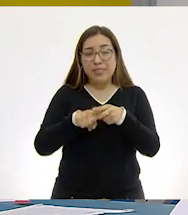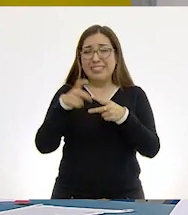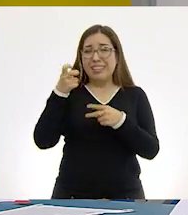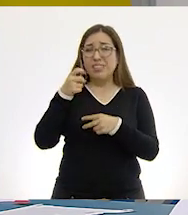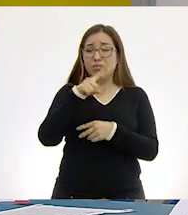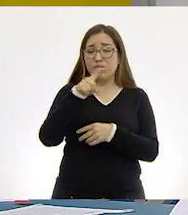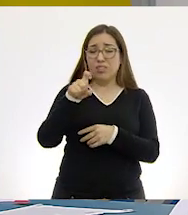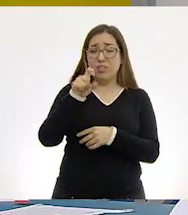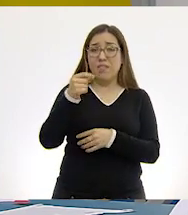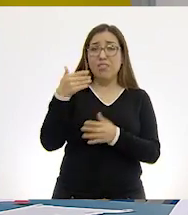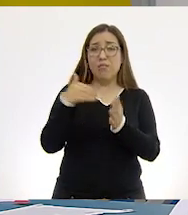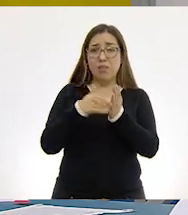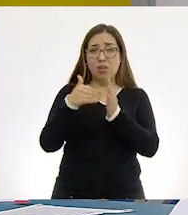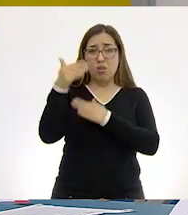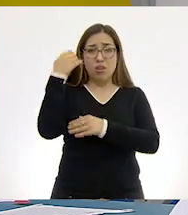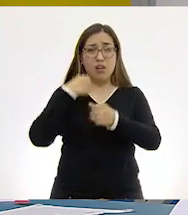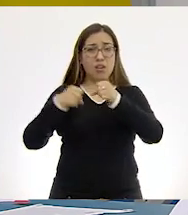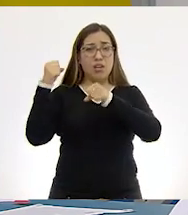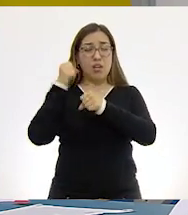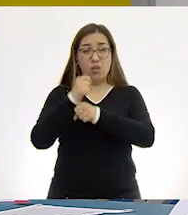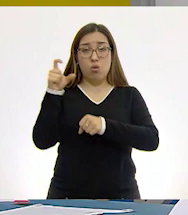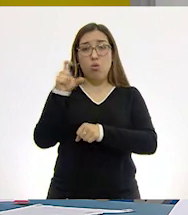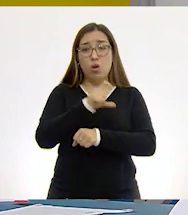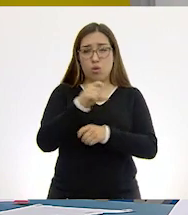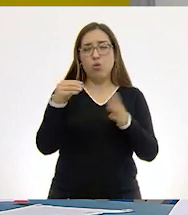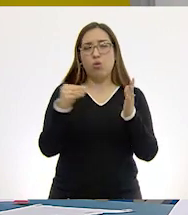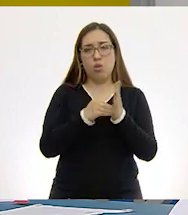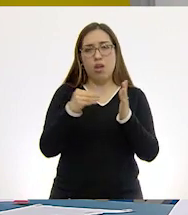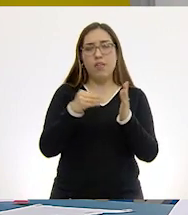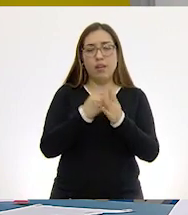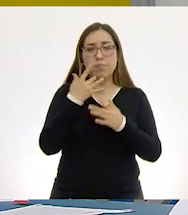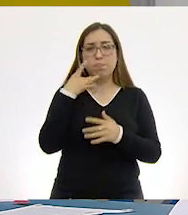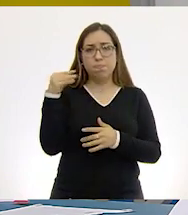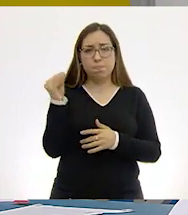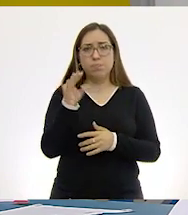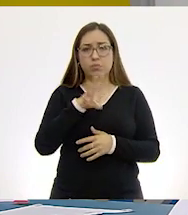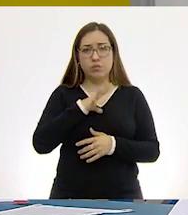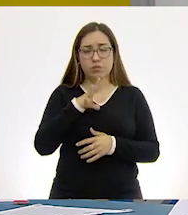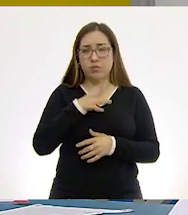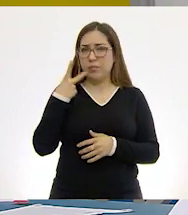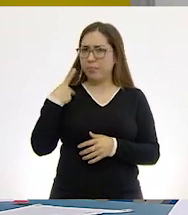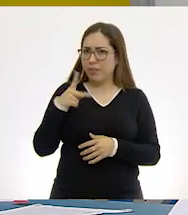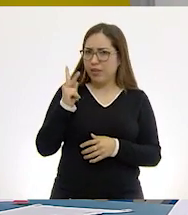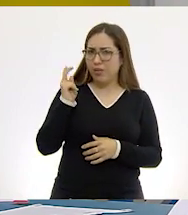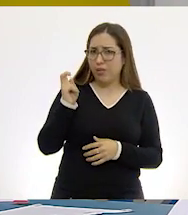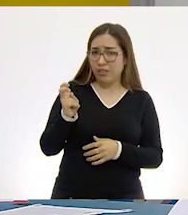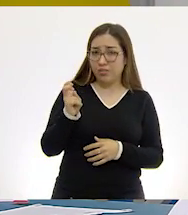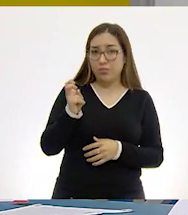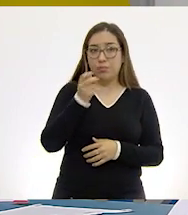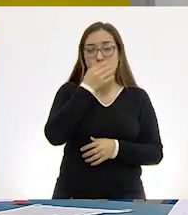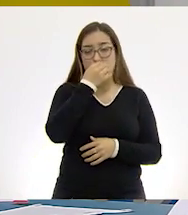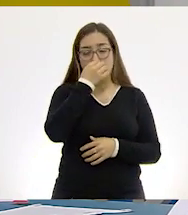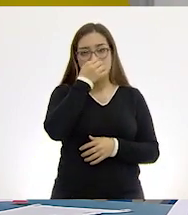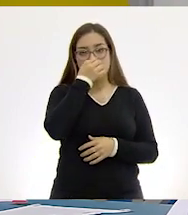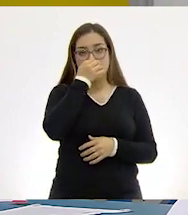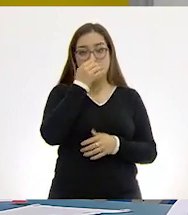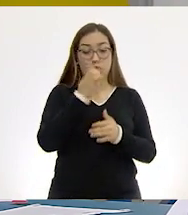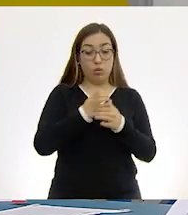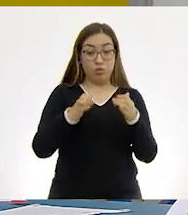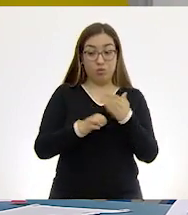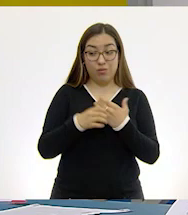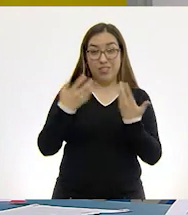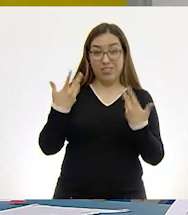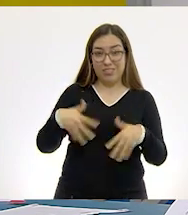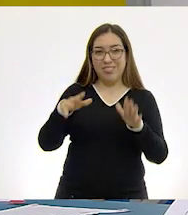120 millones de años, mientras los dinosaurios todavía estaban en la Tierra. Pero no deja de ser lo más novedoso en cuestión de